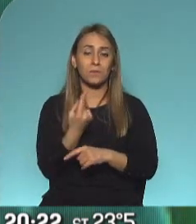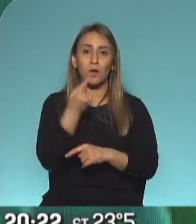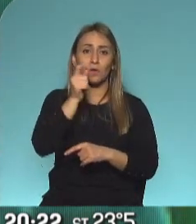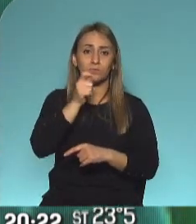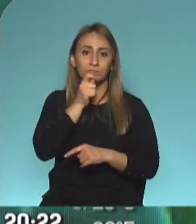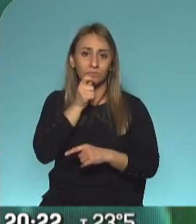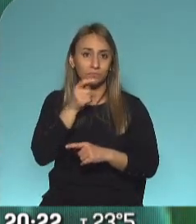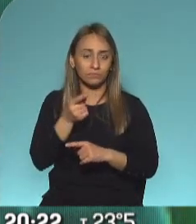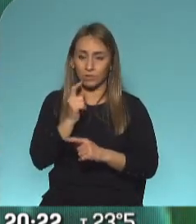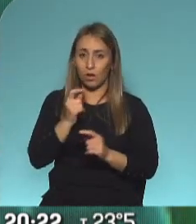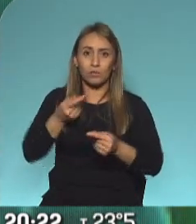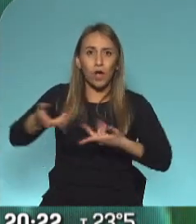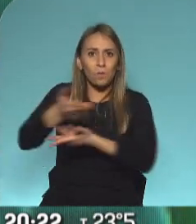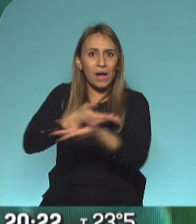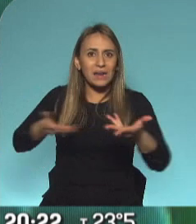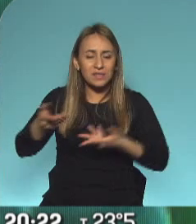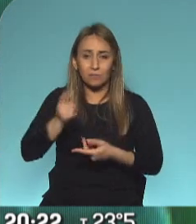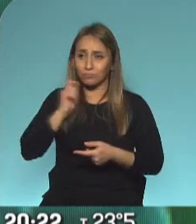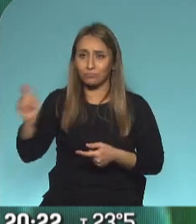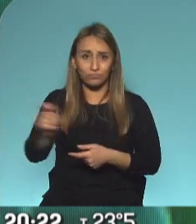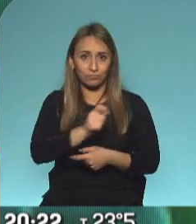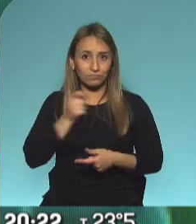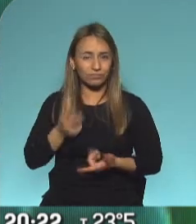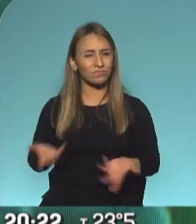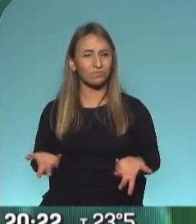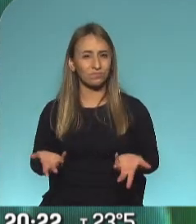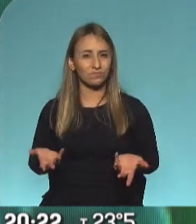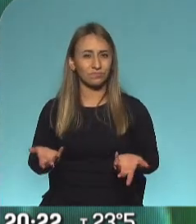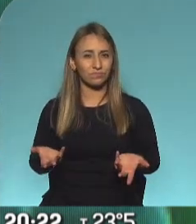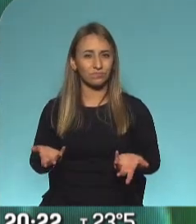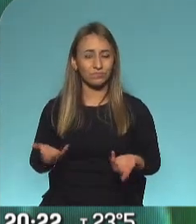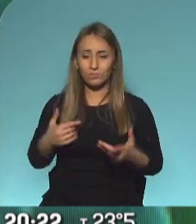No. Estaban todos ahí juntitos. O sea, sí, la